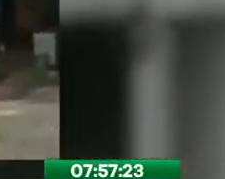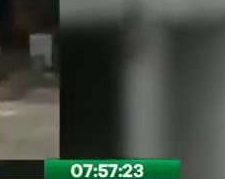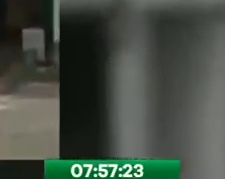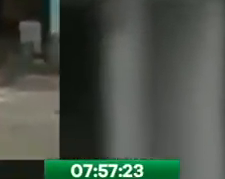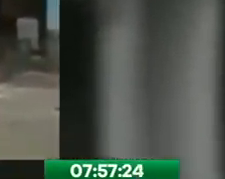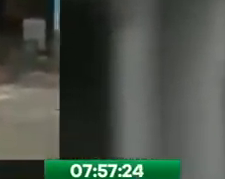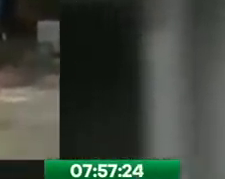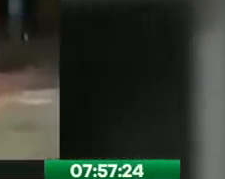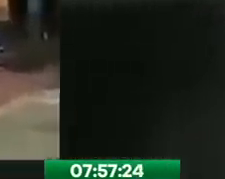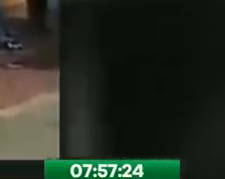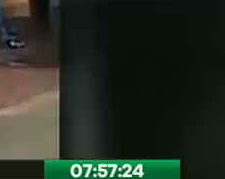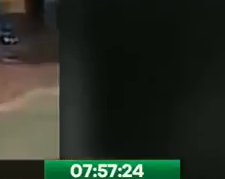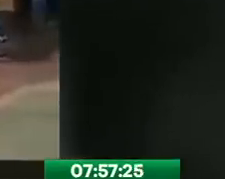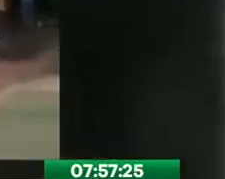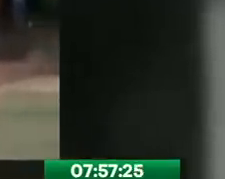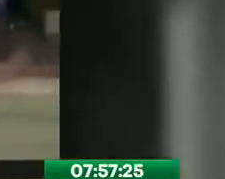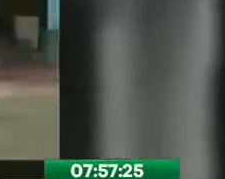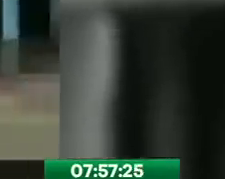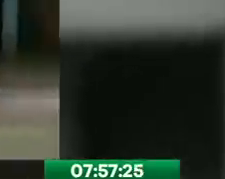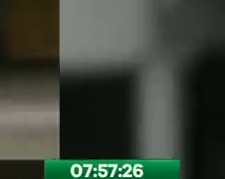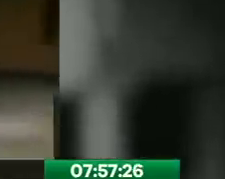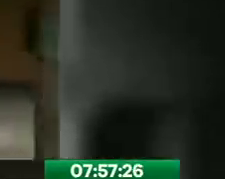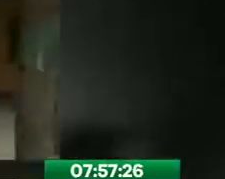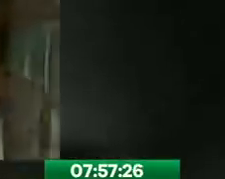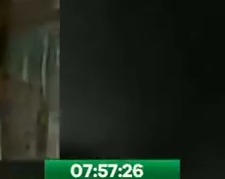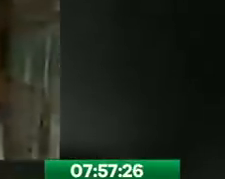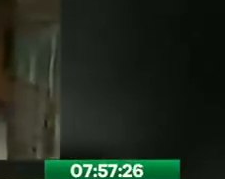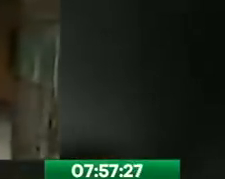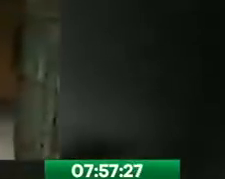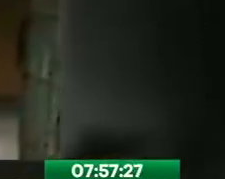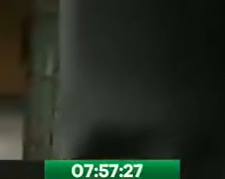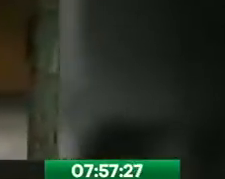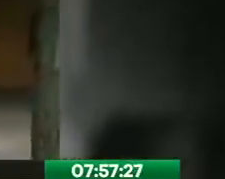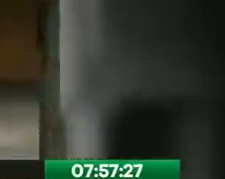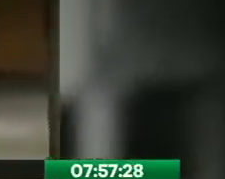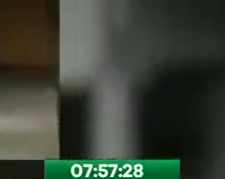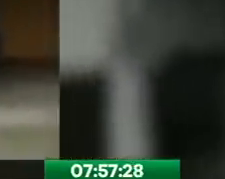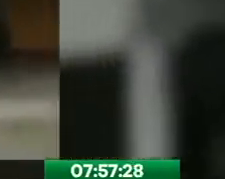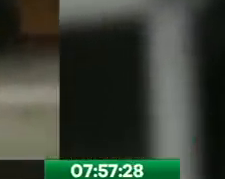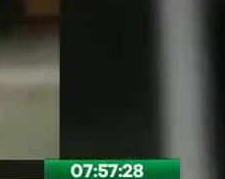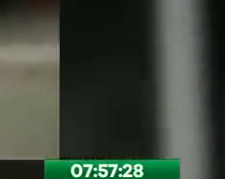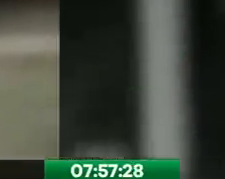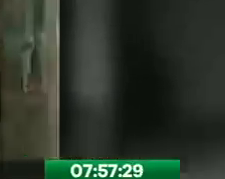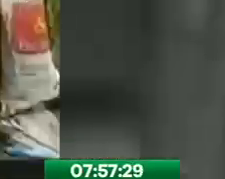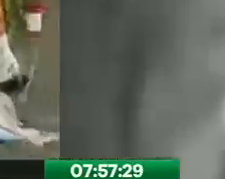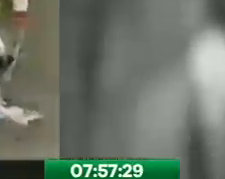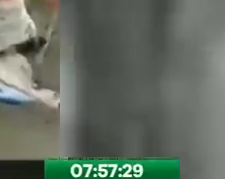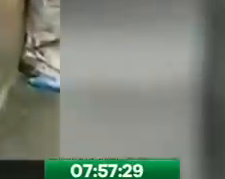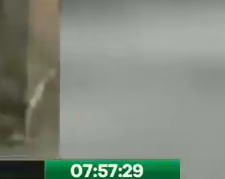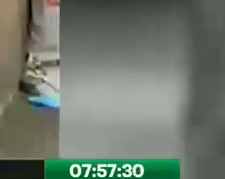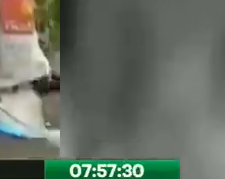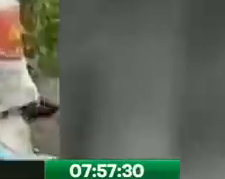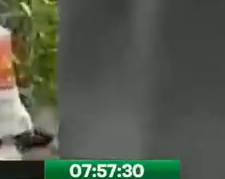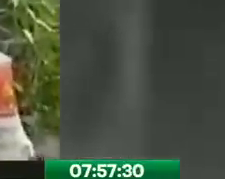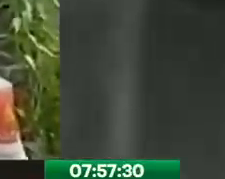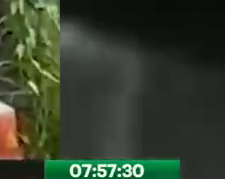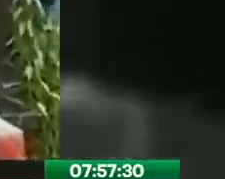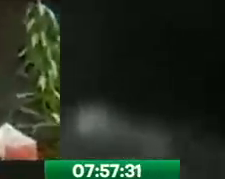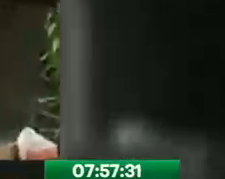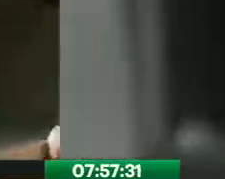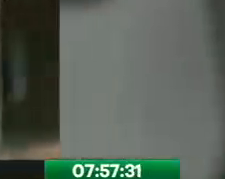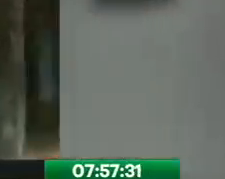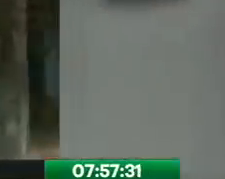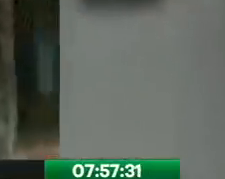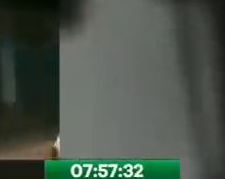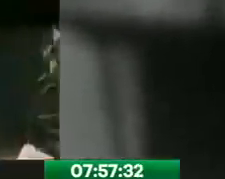consume una vivienda ubicada en el sector piedra redonda del cantón caluma en la provincia de bolívar la columna de humo producto de las